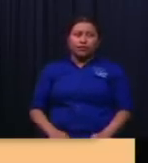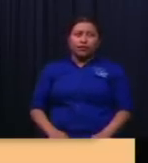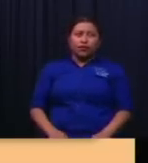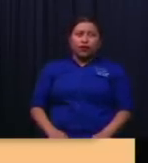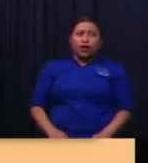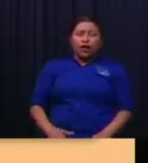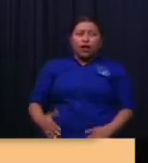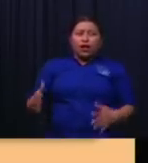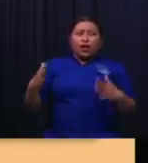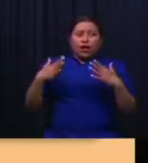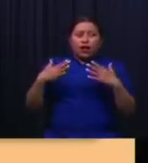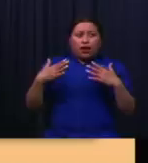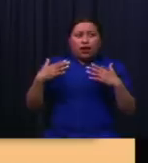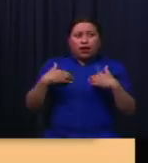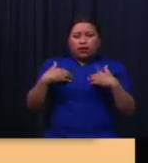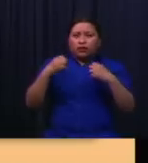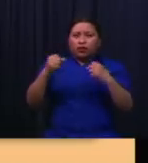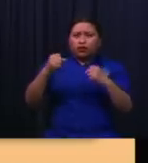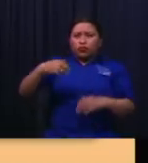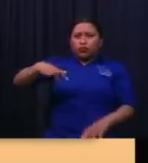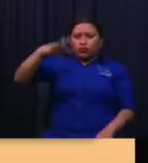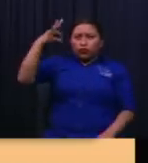salud de los comportamientos hostiles.